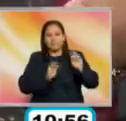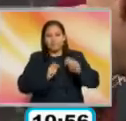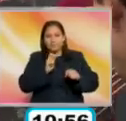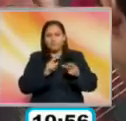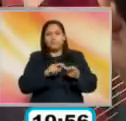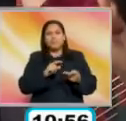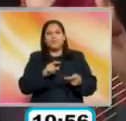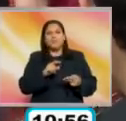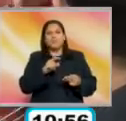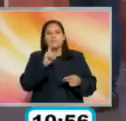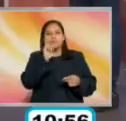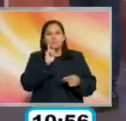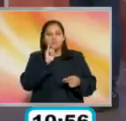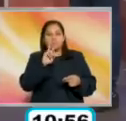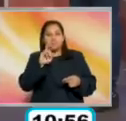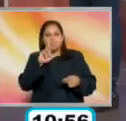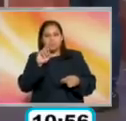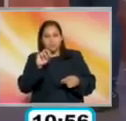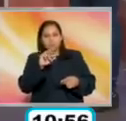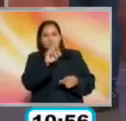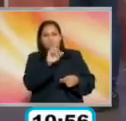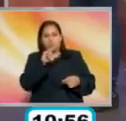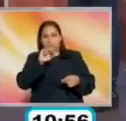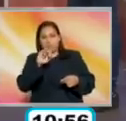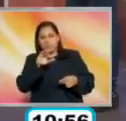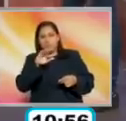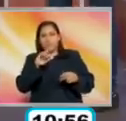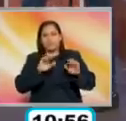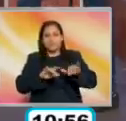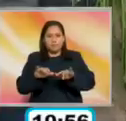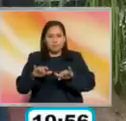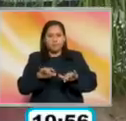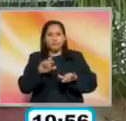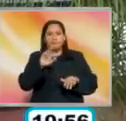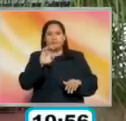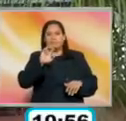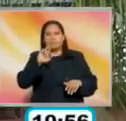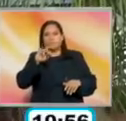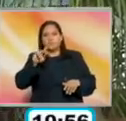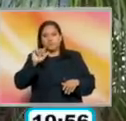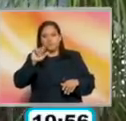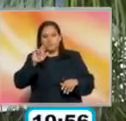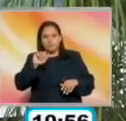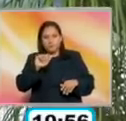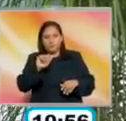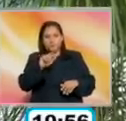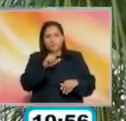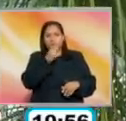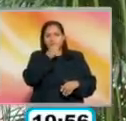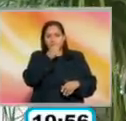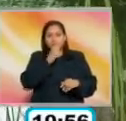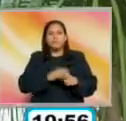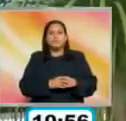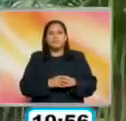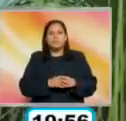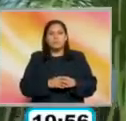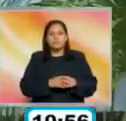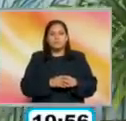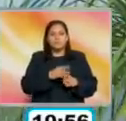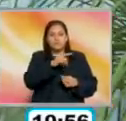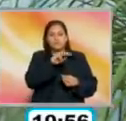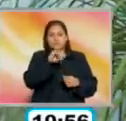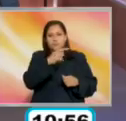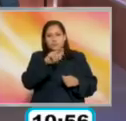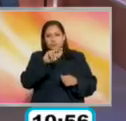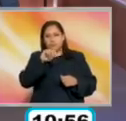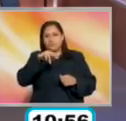Carol Amaro, Ajá. bajista. Dani López, pianista. Eric Lara, voz en Arturo Jaimes y los cantantes. Y Muy bien. Peter Ángel,